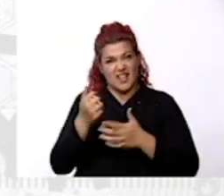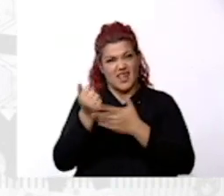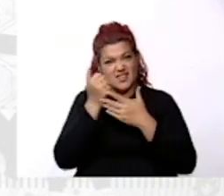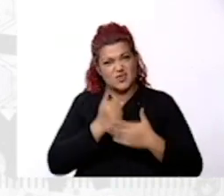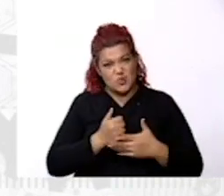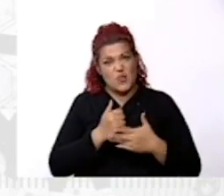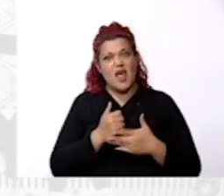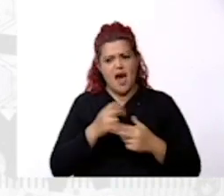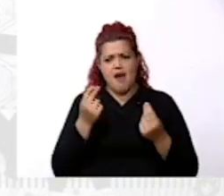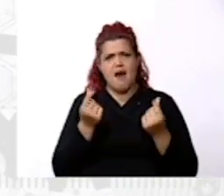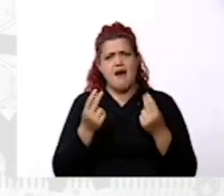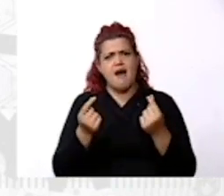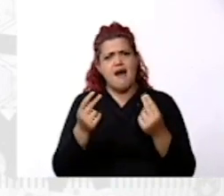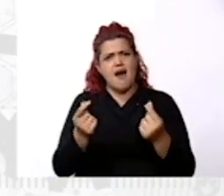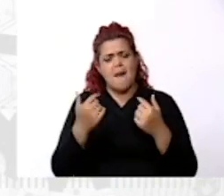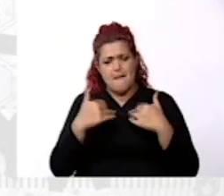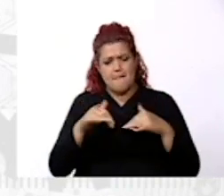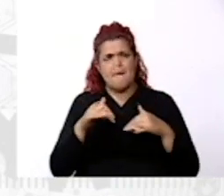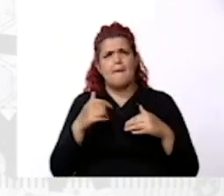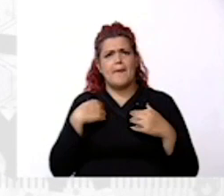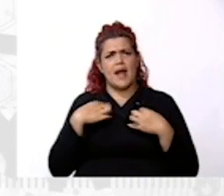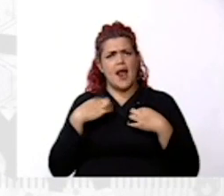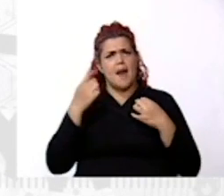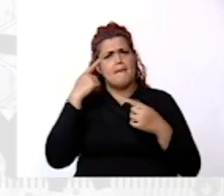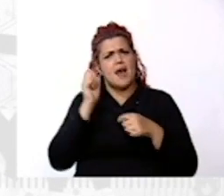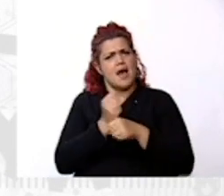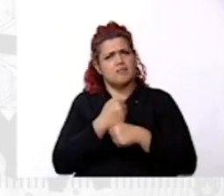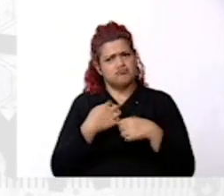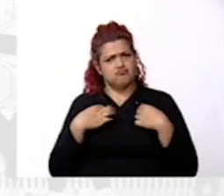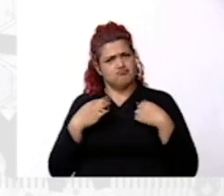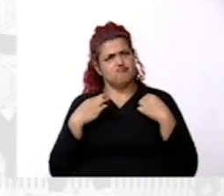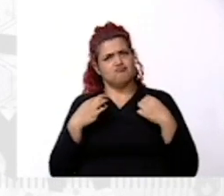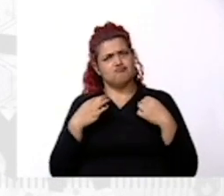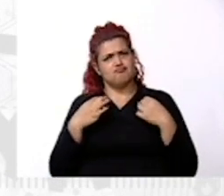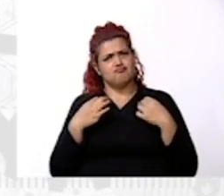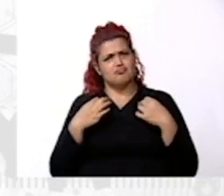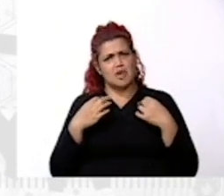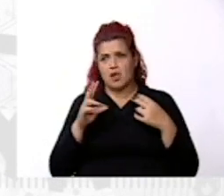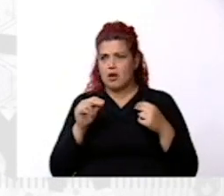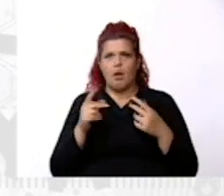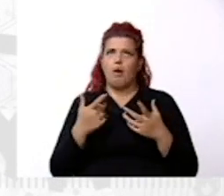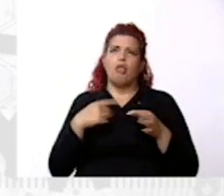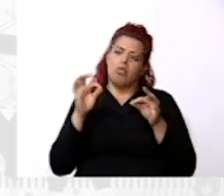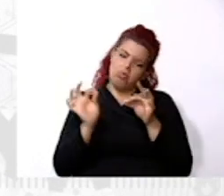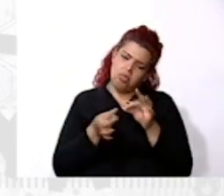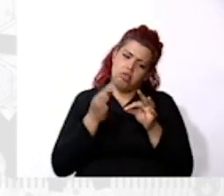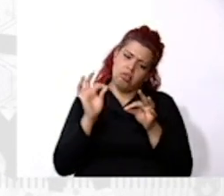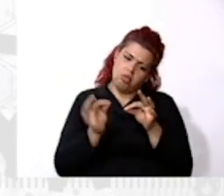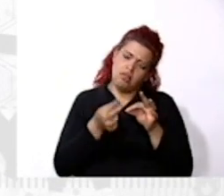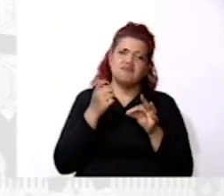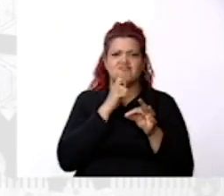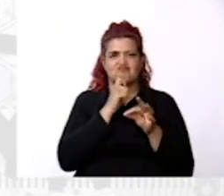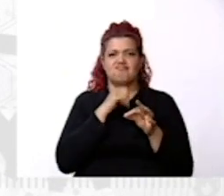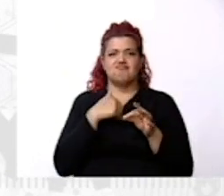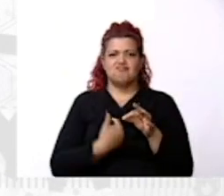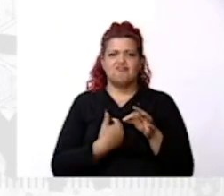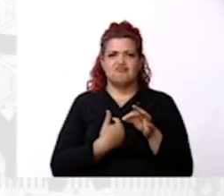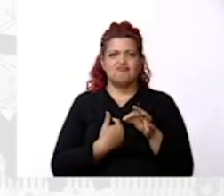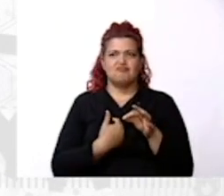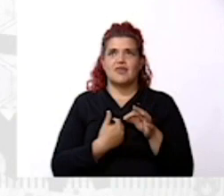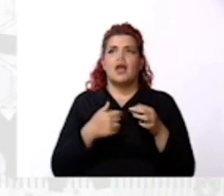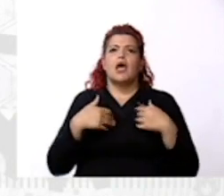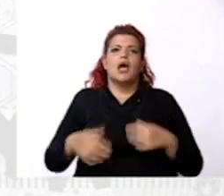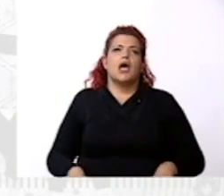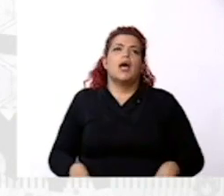a acelerar los procesos de la elaboración de nuestra ropa y no tener que estar cosiendo tanto a mano. ¿Se imagina uno haciéndose